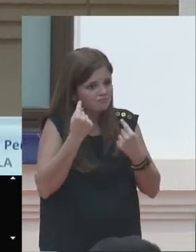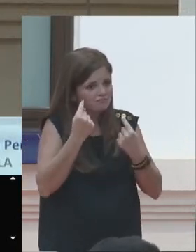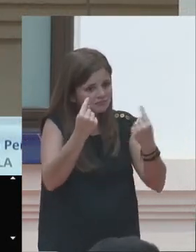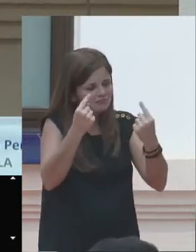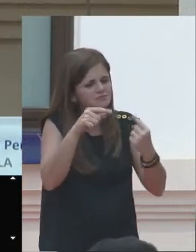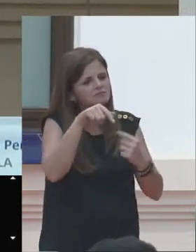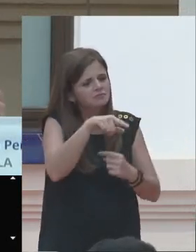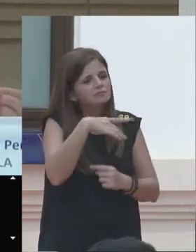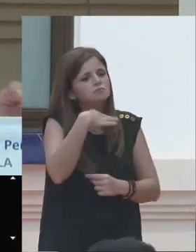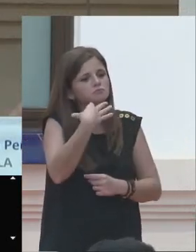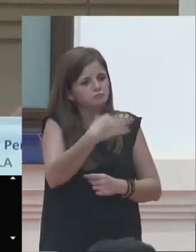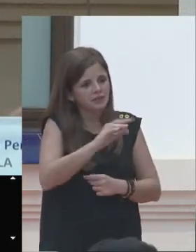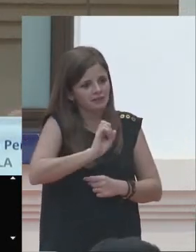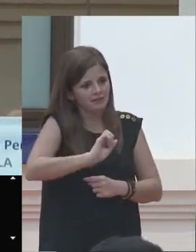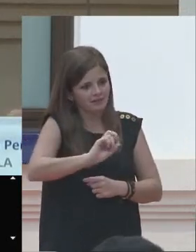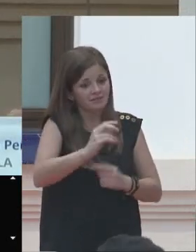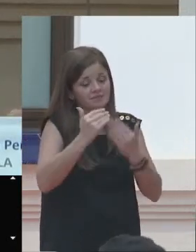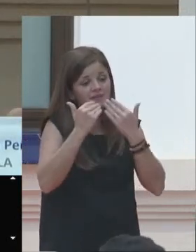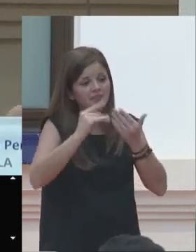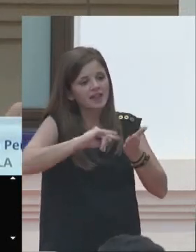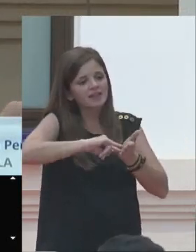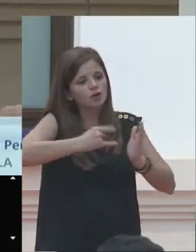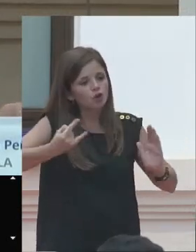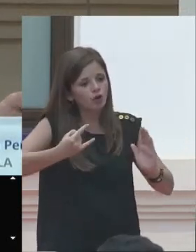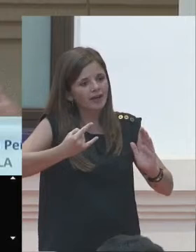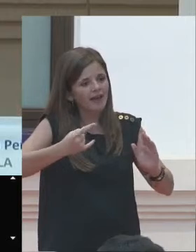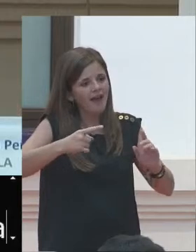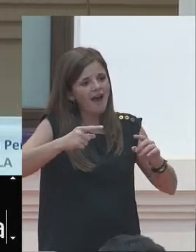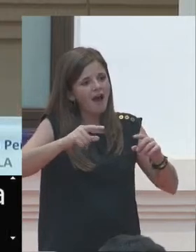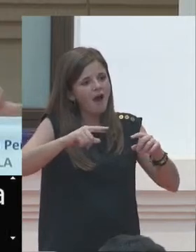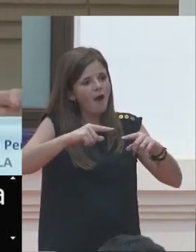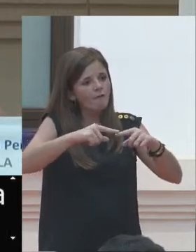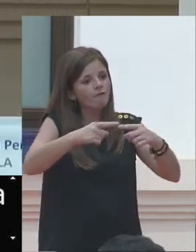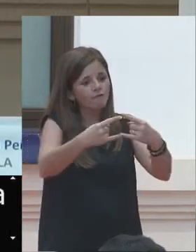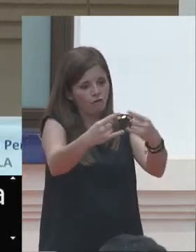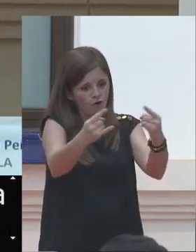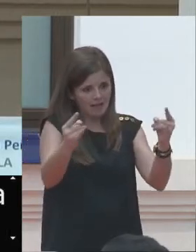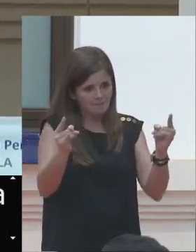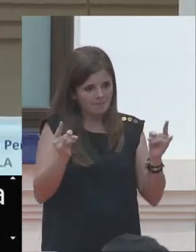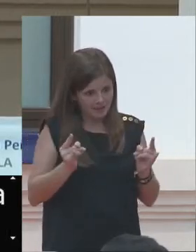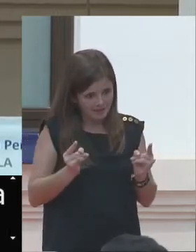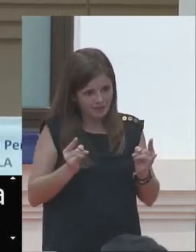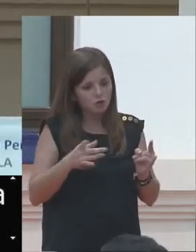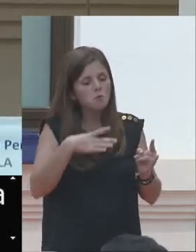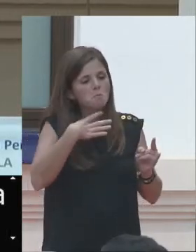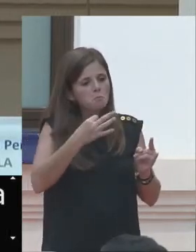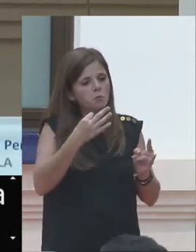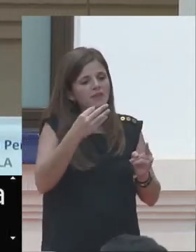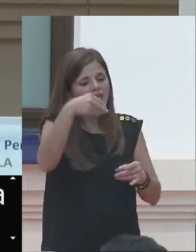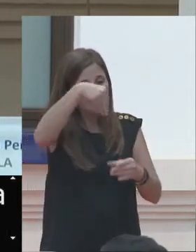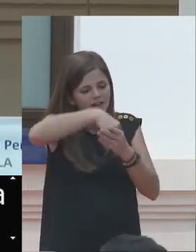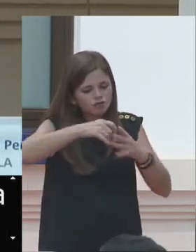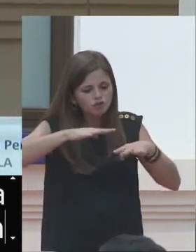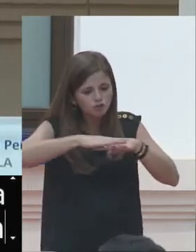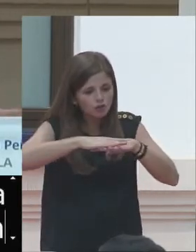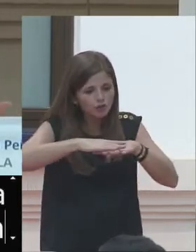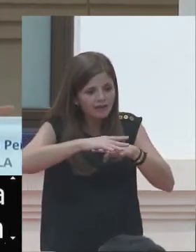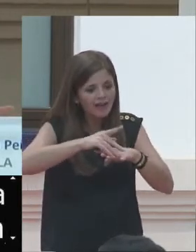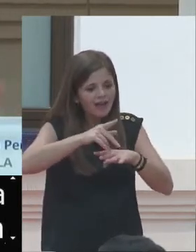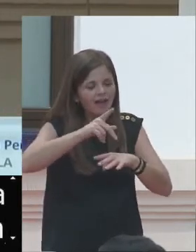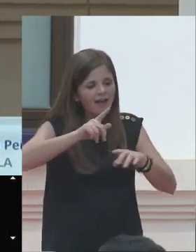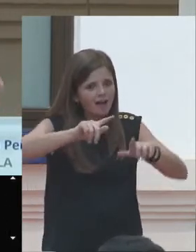a partir de ahí, mediante la tecnología del bucle magnético, pudiera irle orientando por el interior de la red de metro,